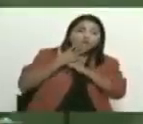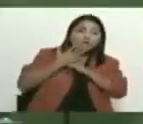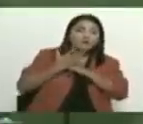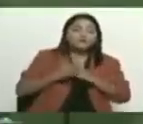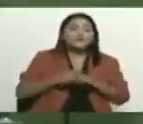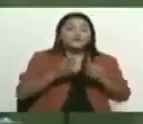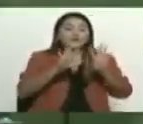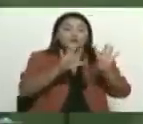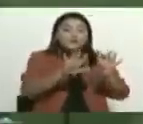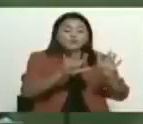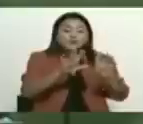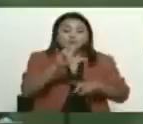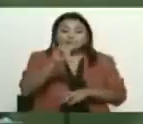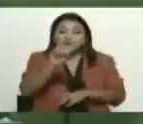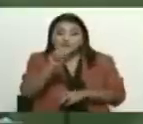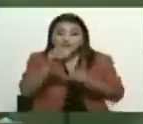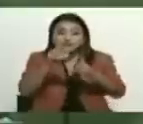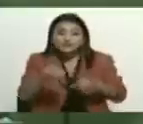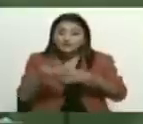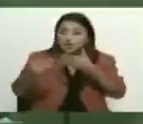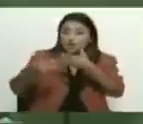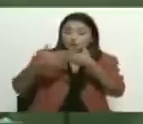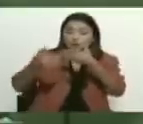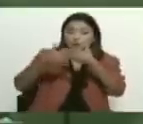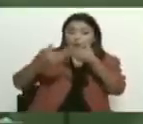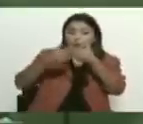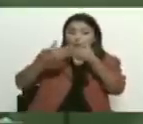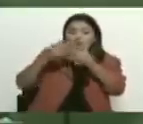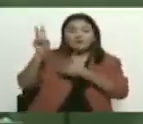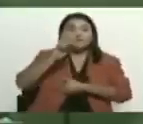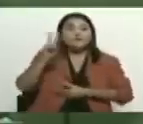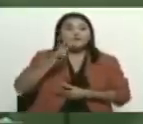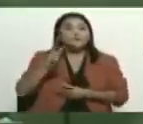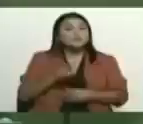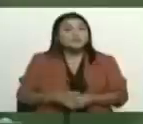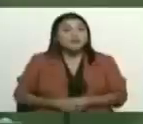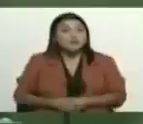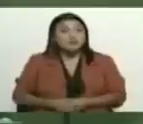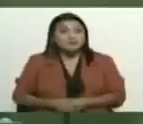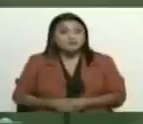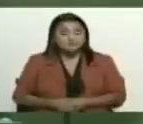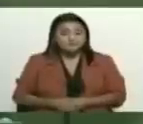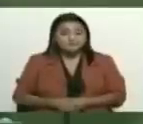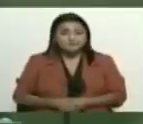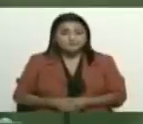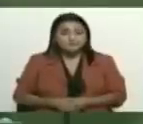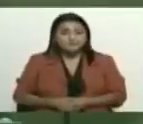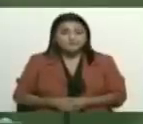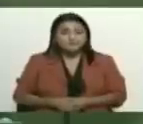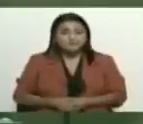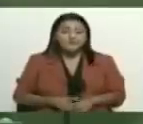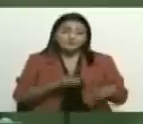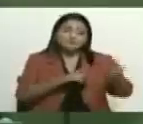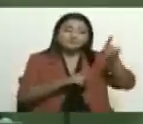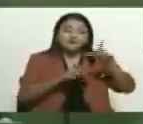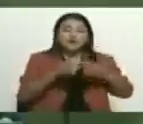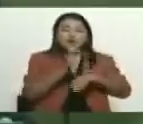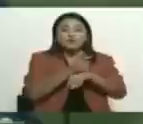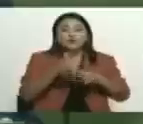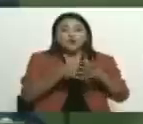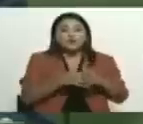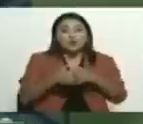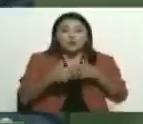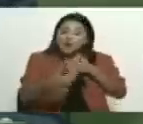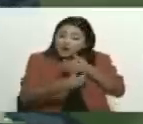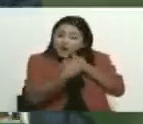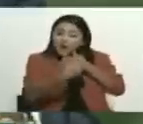de 930 medidas coercitivas unilaterales que han sido aplicadas contra nuestro país por parte del gobierno de los